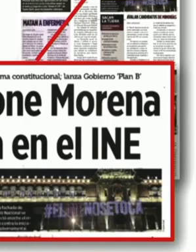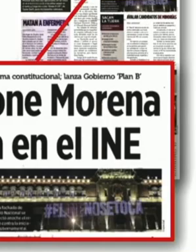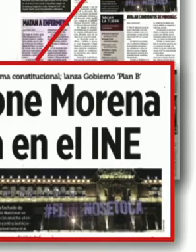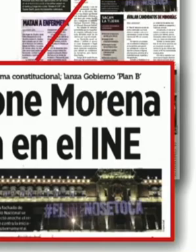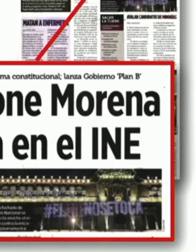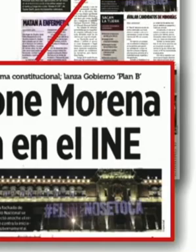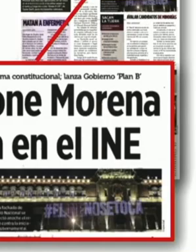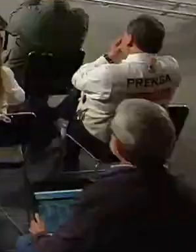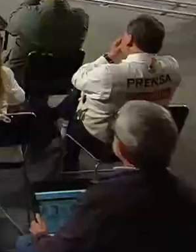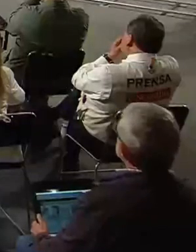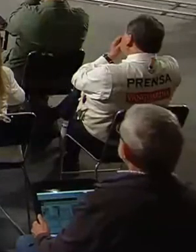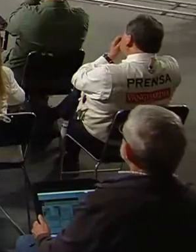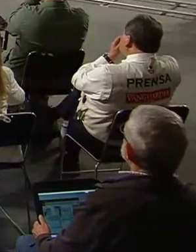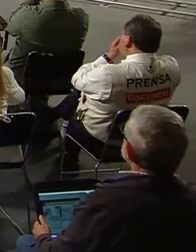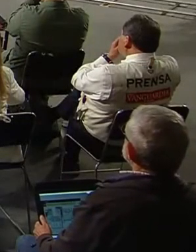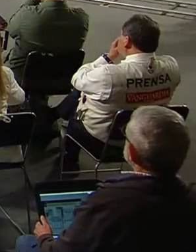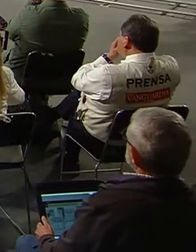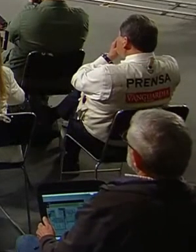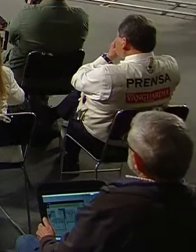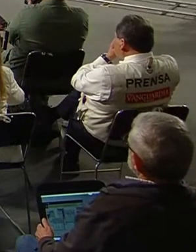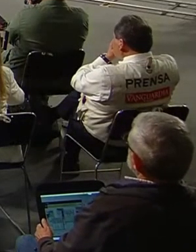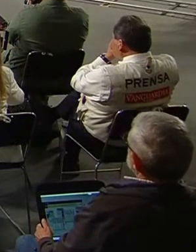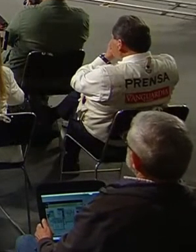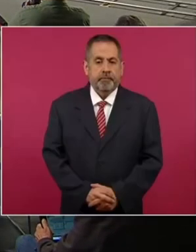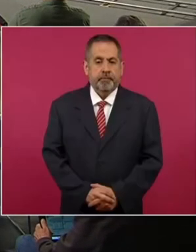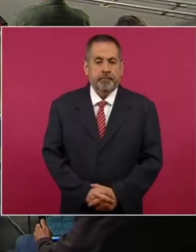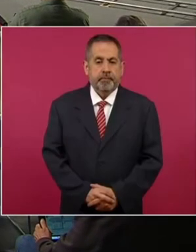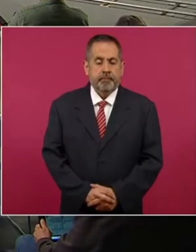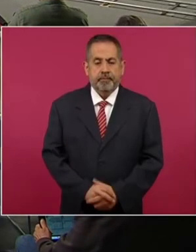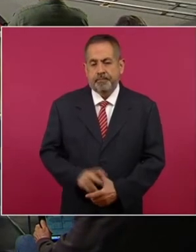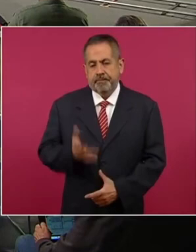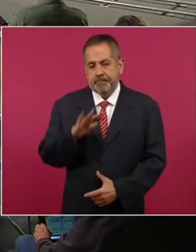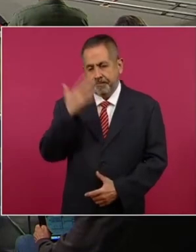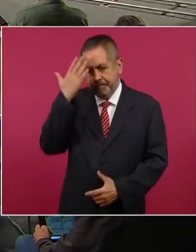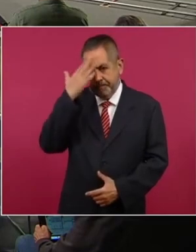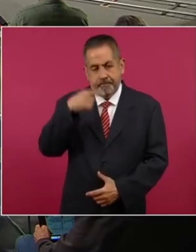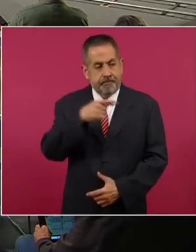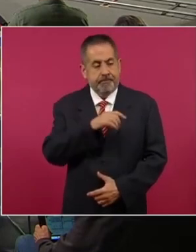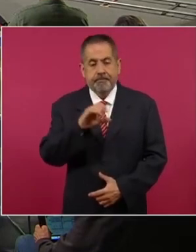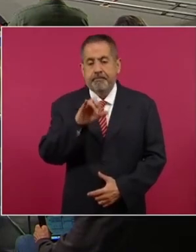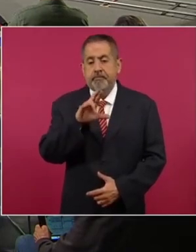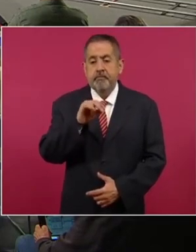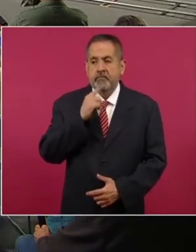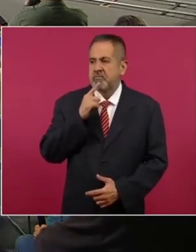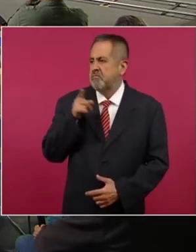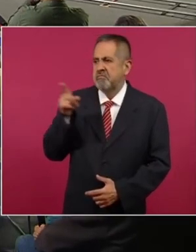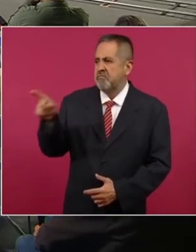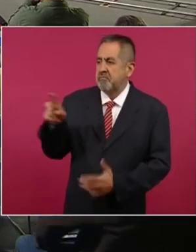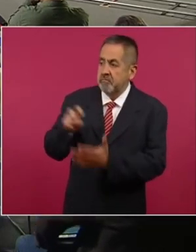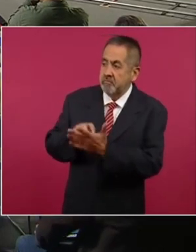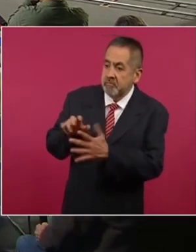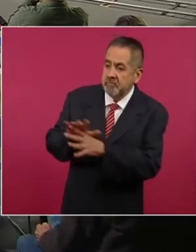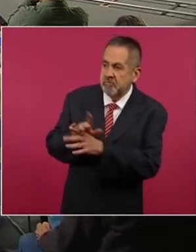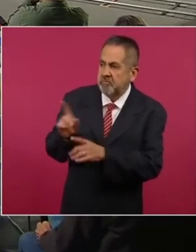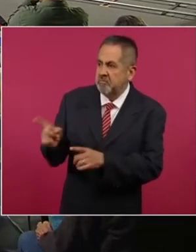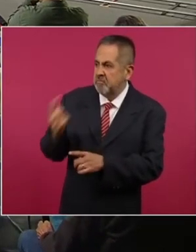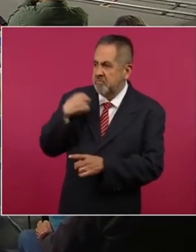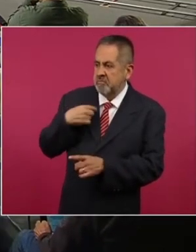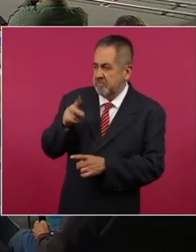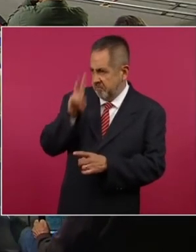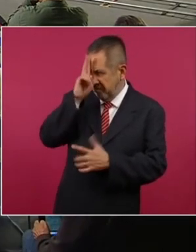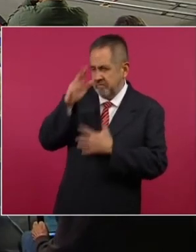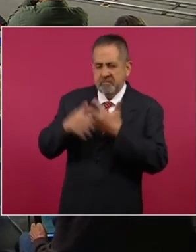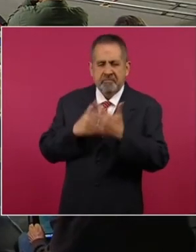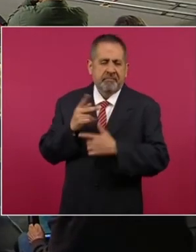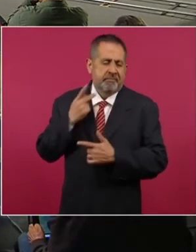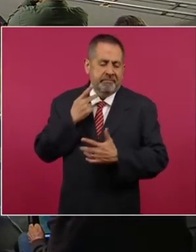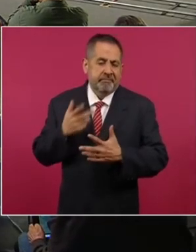Y bueno, ya sabemos, por ejemplo, Ciro Murayama declaró que la reforma es una venganza política. También mémoros